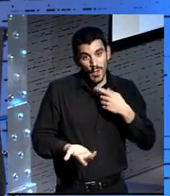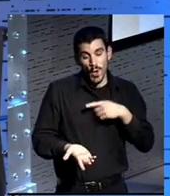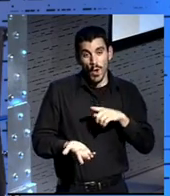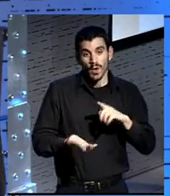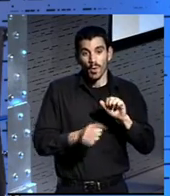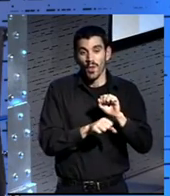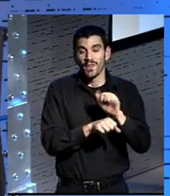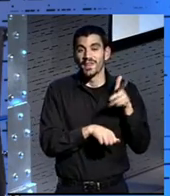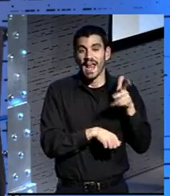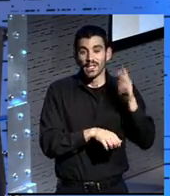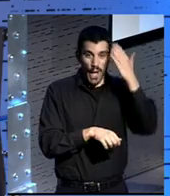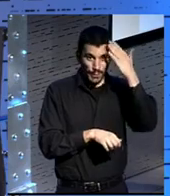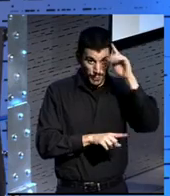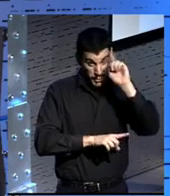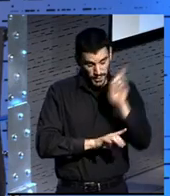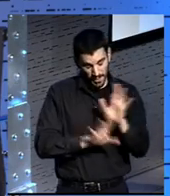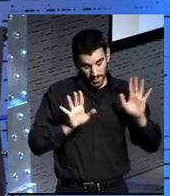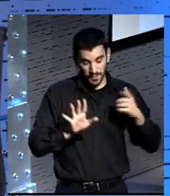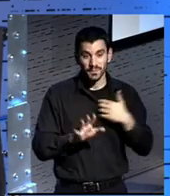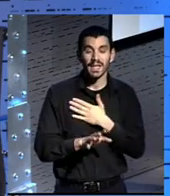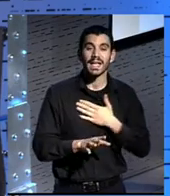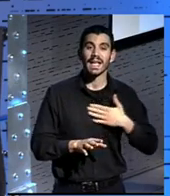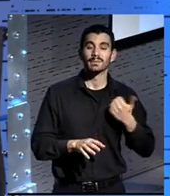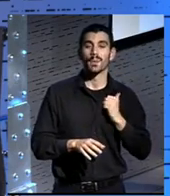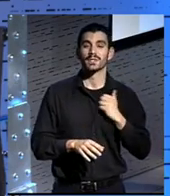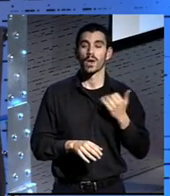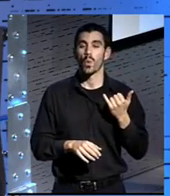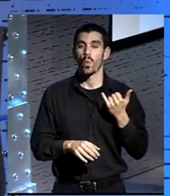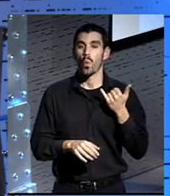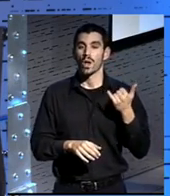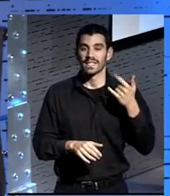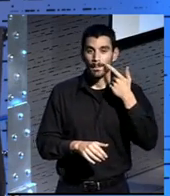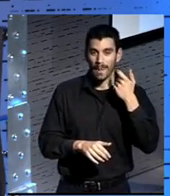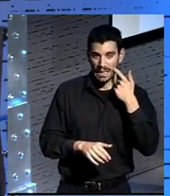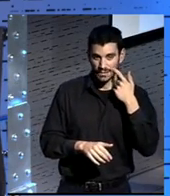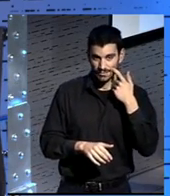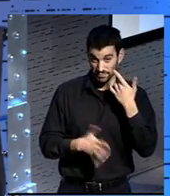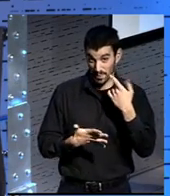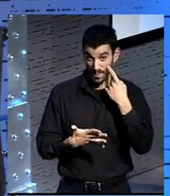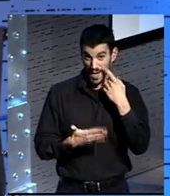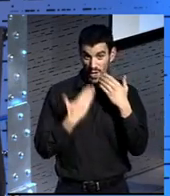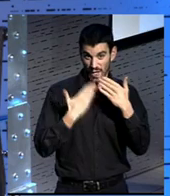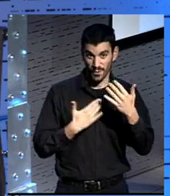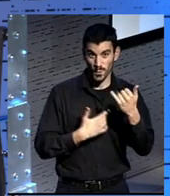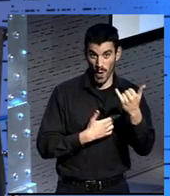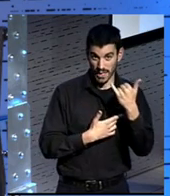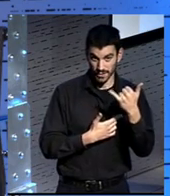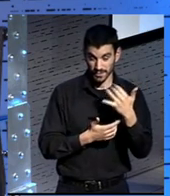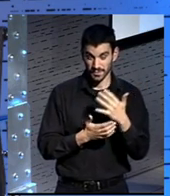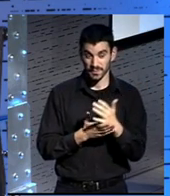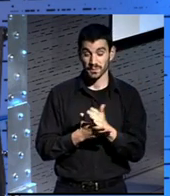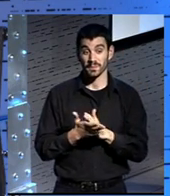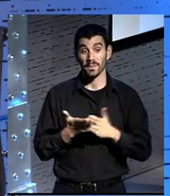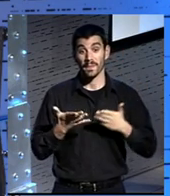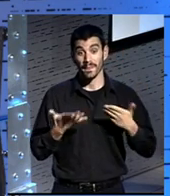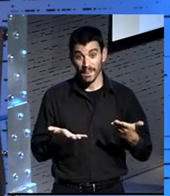estamos intentando hacer algo de WhatsApp banking, o alguna cosa por el estilo. Y finalmente, lo que